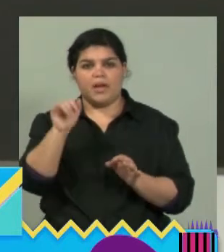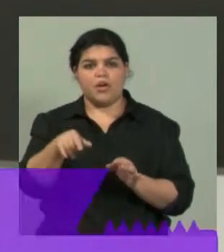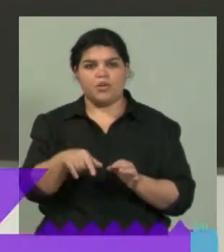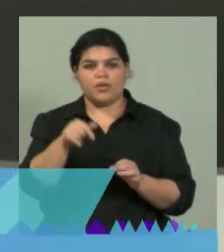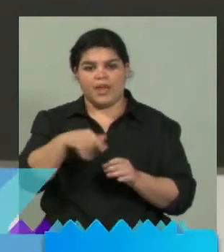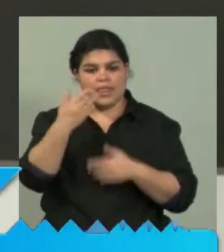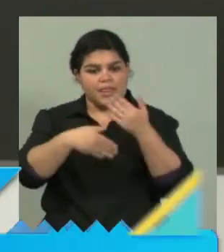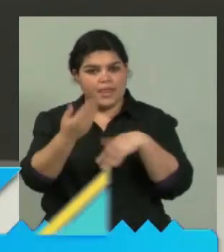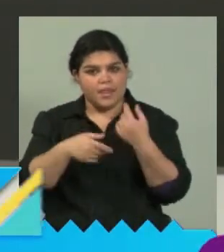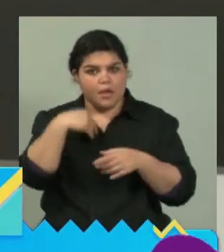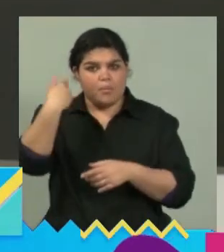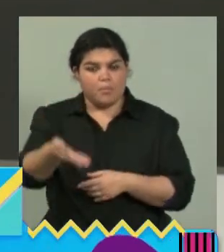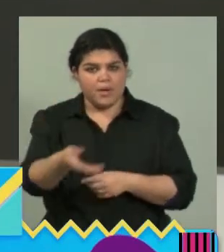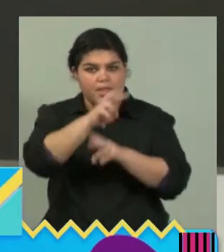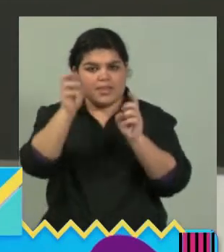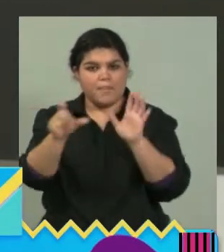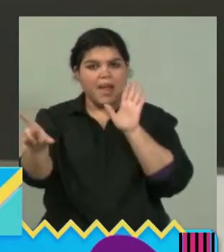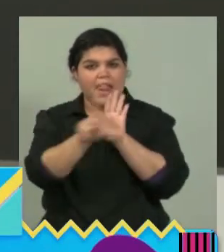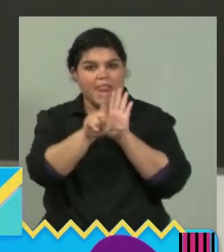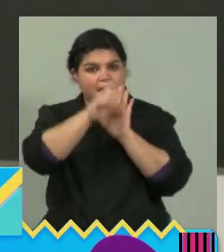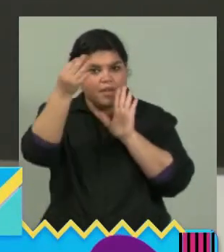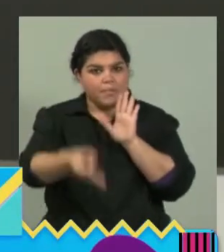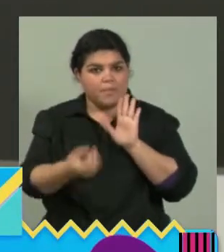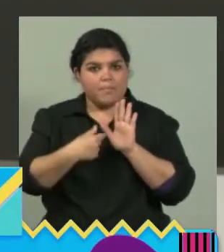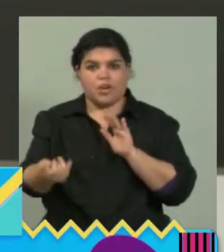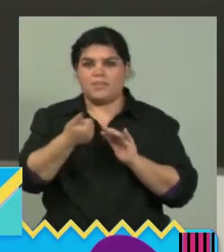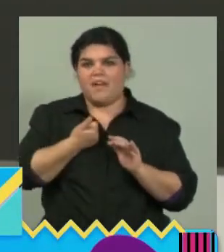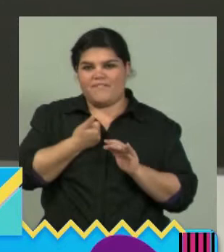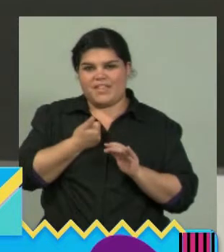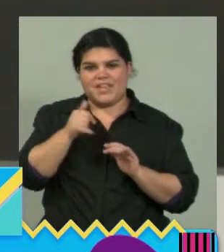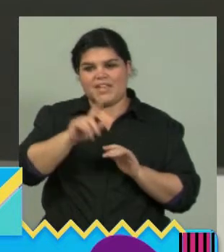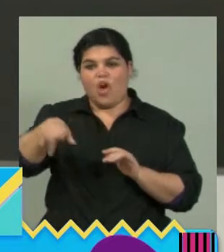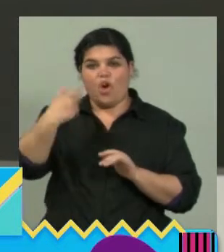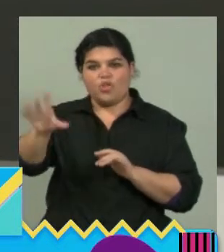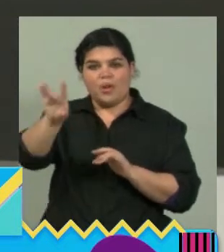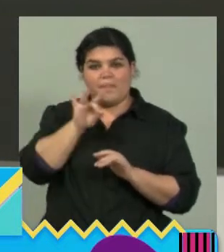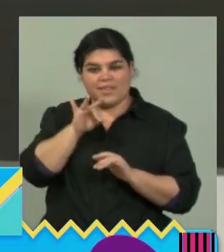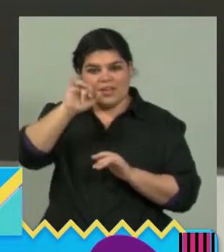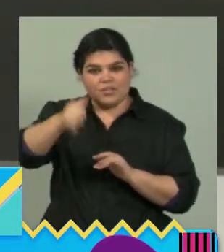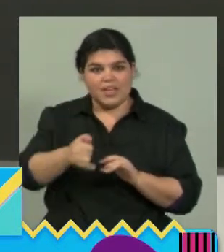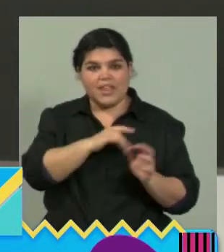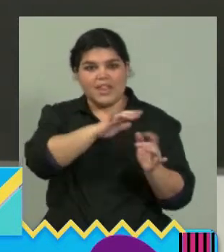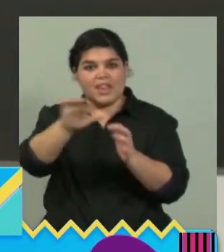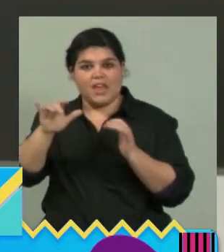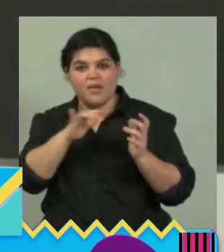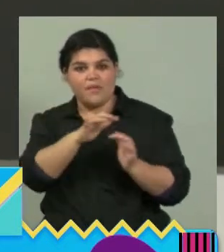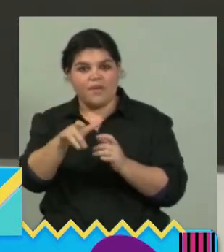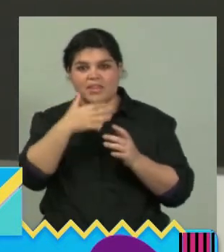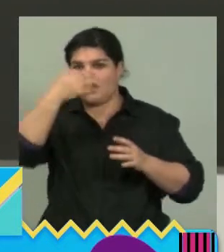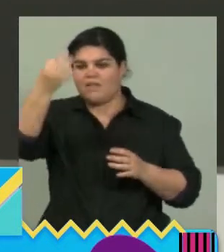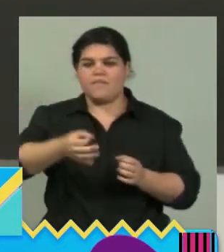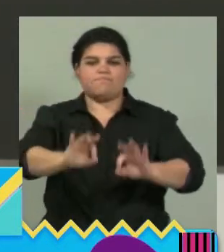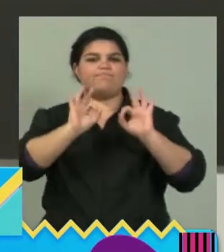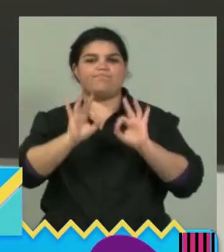a empezar a meter entonces un poco en la legislación y ya me están diciendo que está llegando el otro invitado, así que el debate se va a realizar